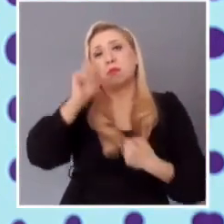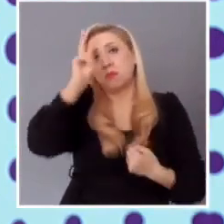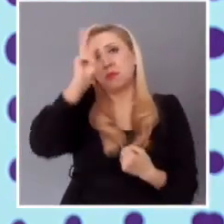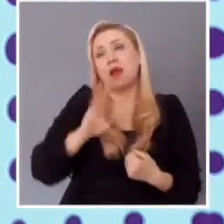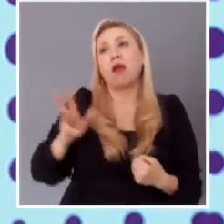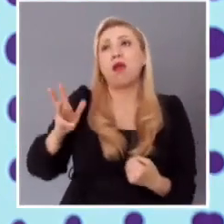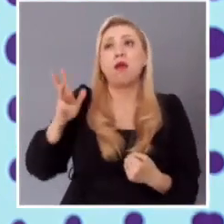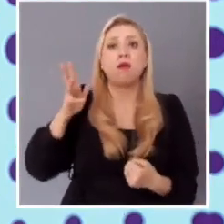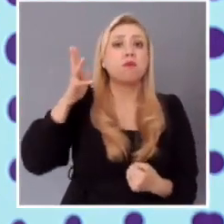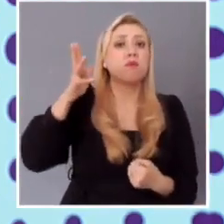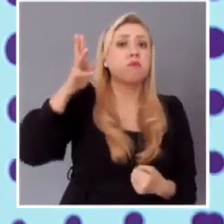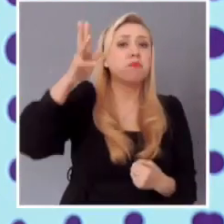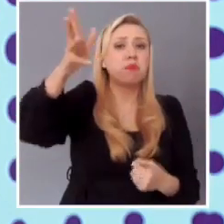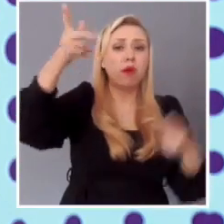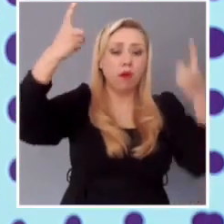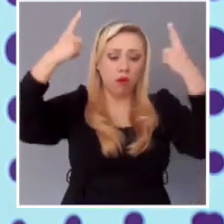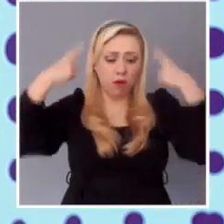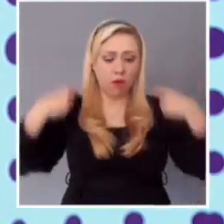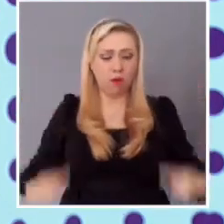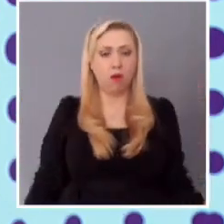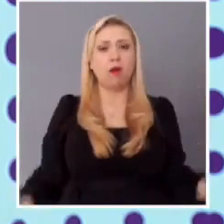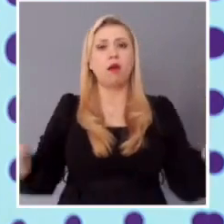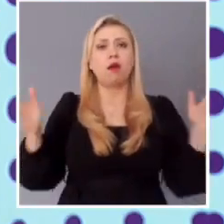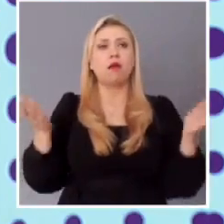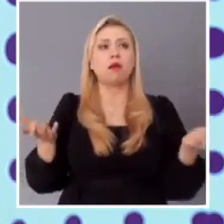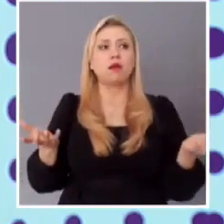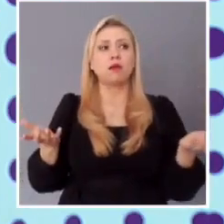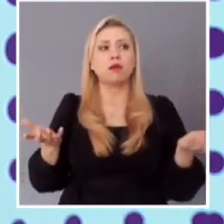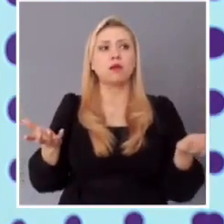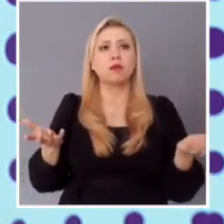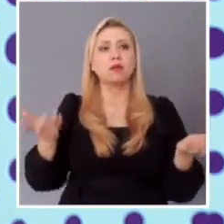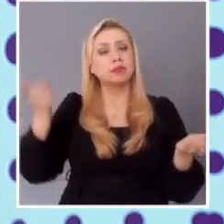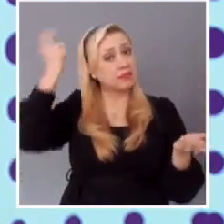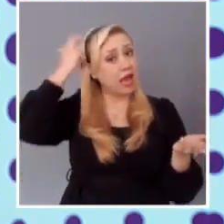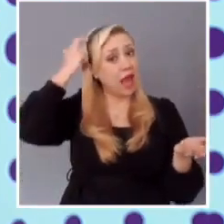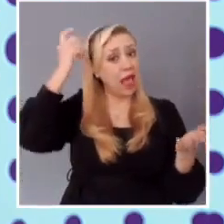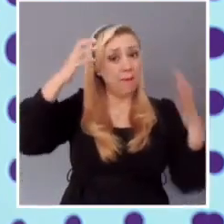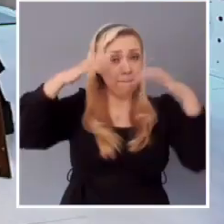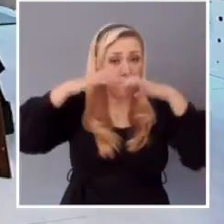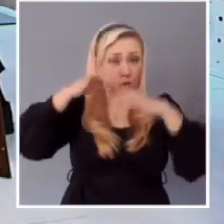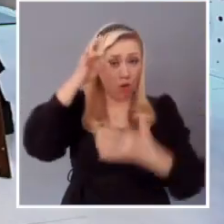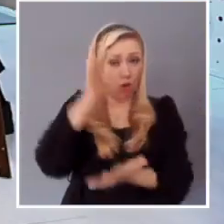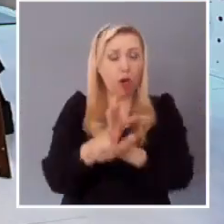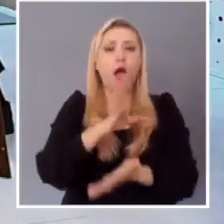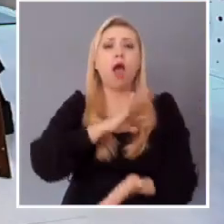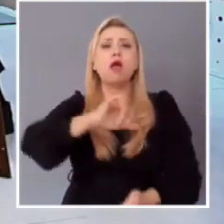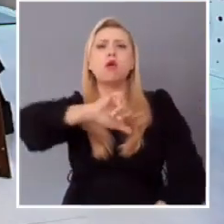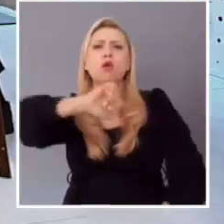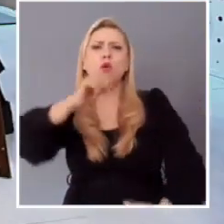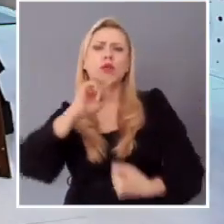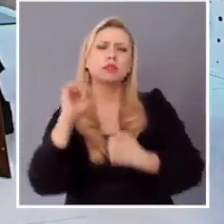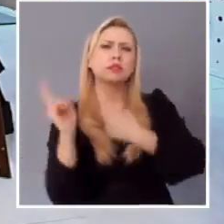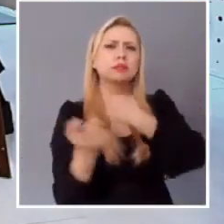por ejemplo, ¿no? No siempre es una cuestión del cerebro. Hay otras razones que pueden estar involucrándose en esto, y entonces el